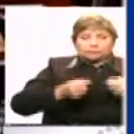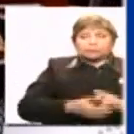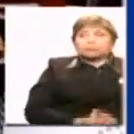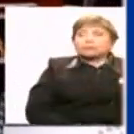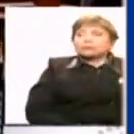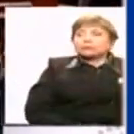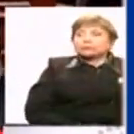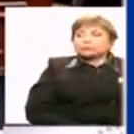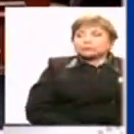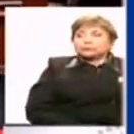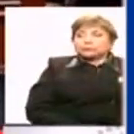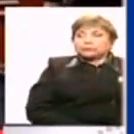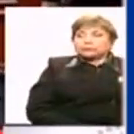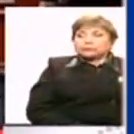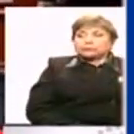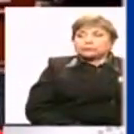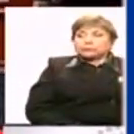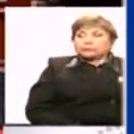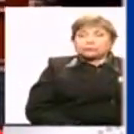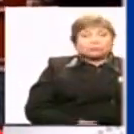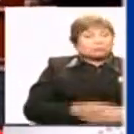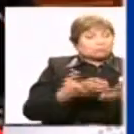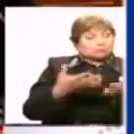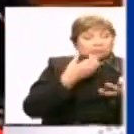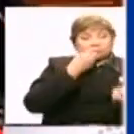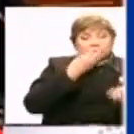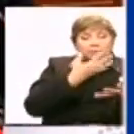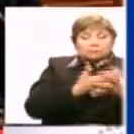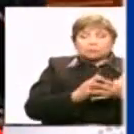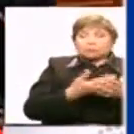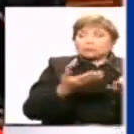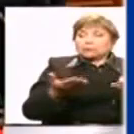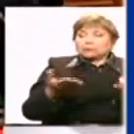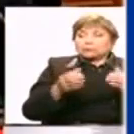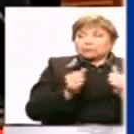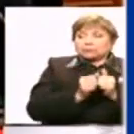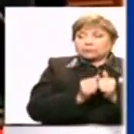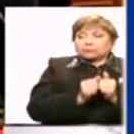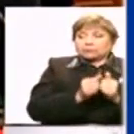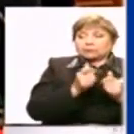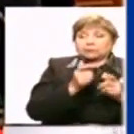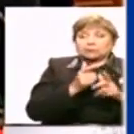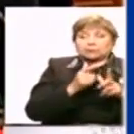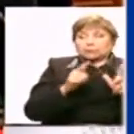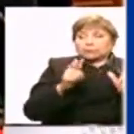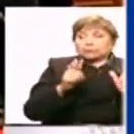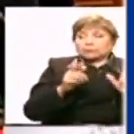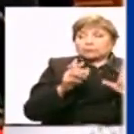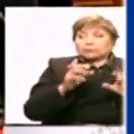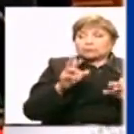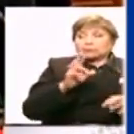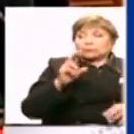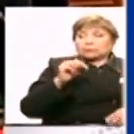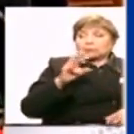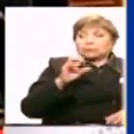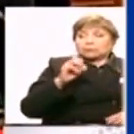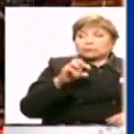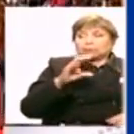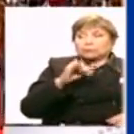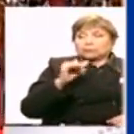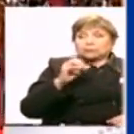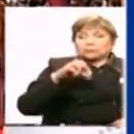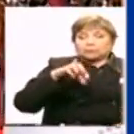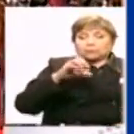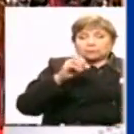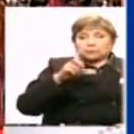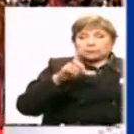a la candidatura del profesor Pedro Castillo ha reunido fuerzas diversas, pero sobre todo ha movilizado a mucha gente que no